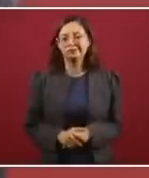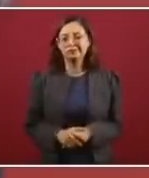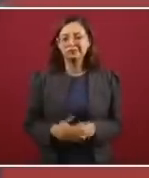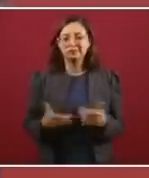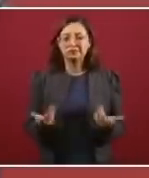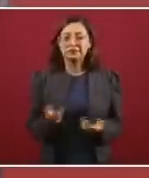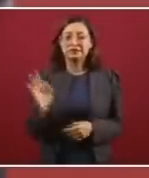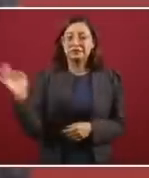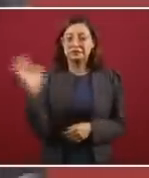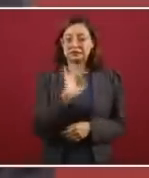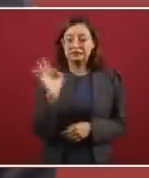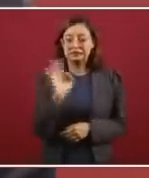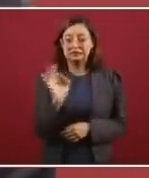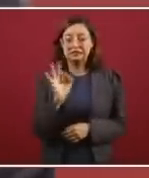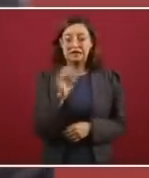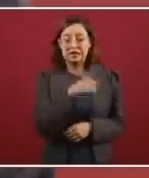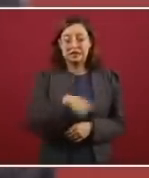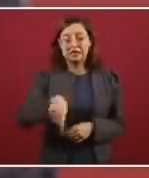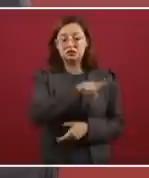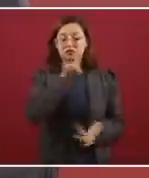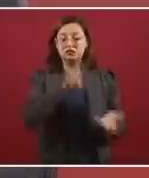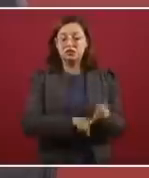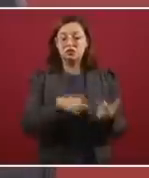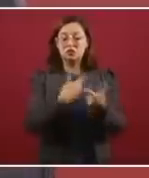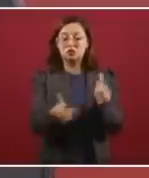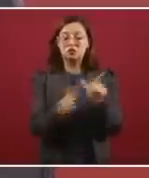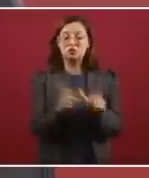tienen una profunda descomposición